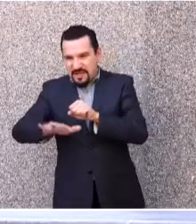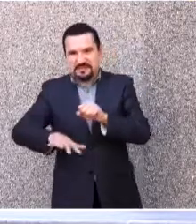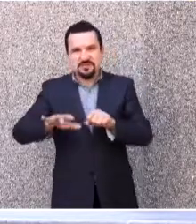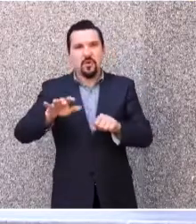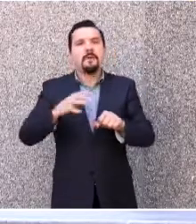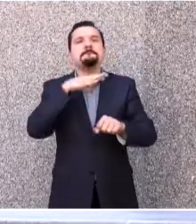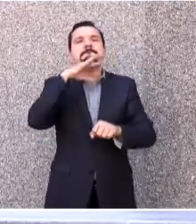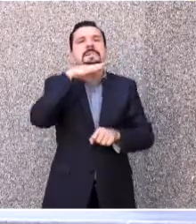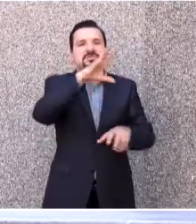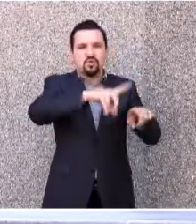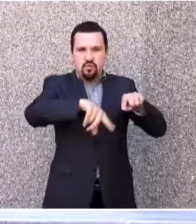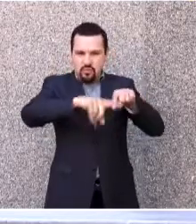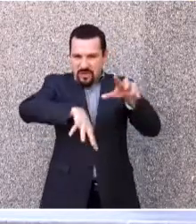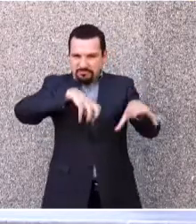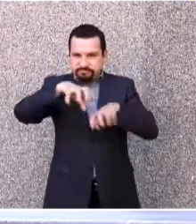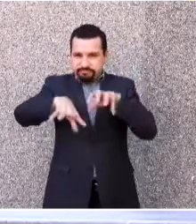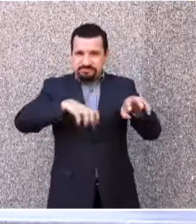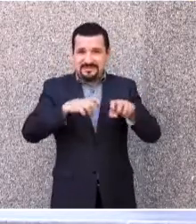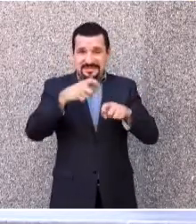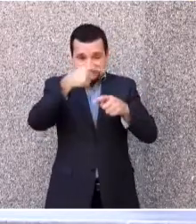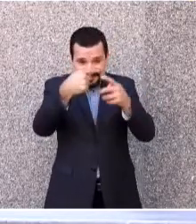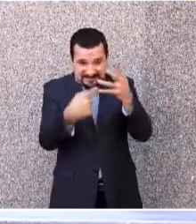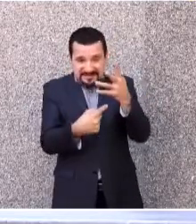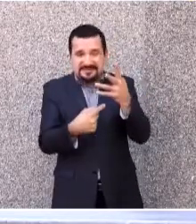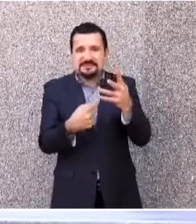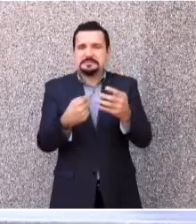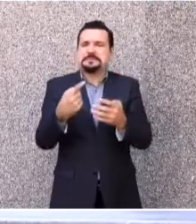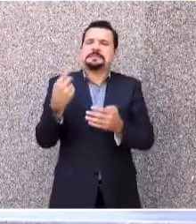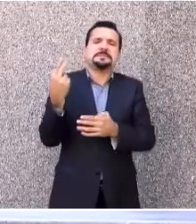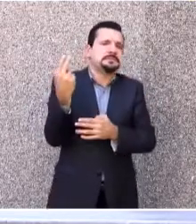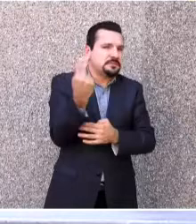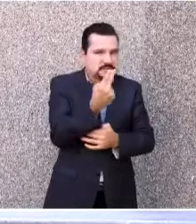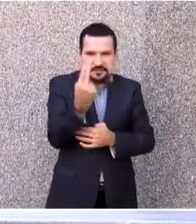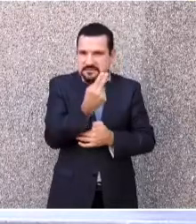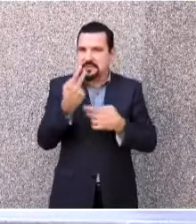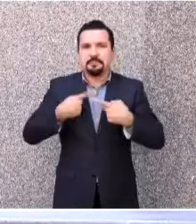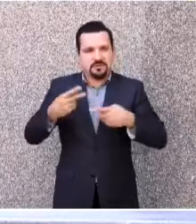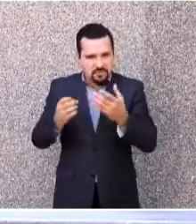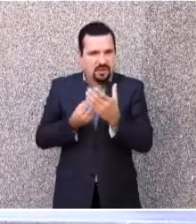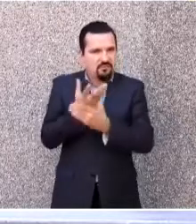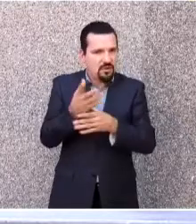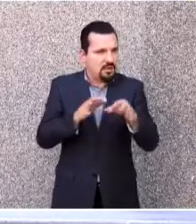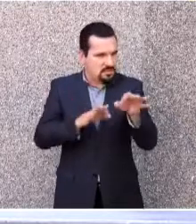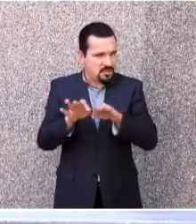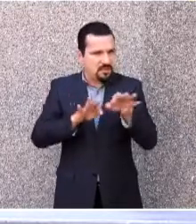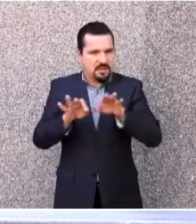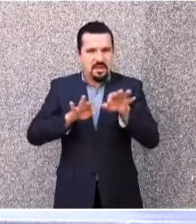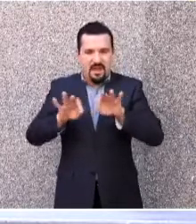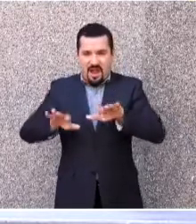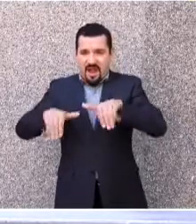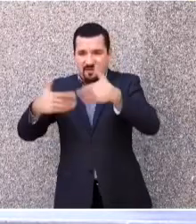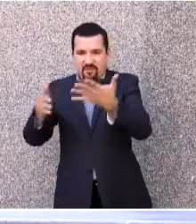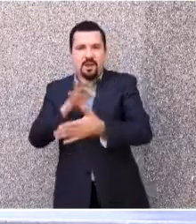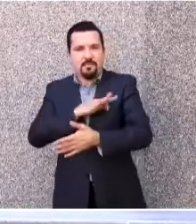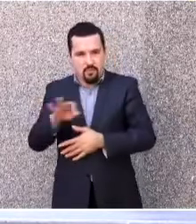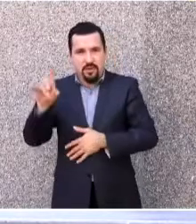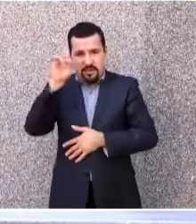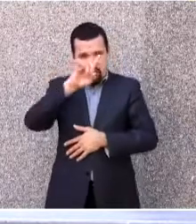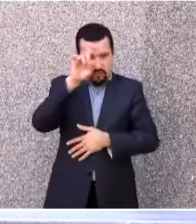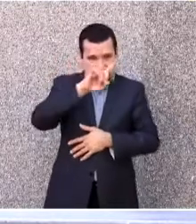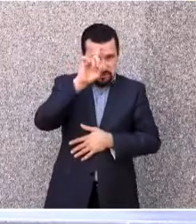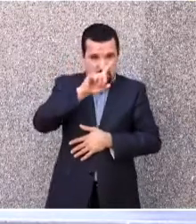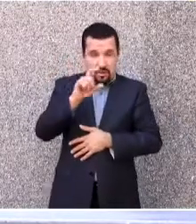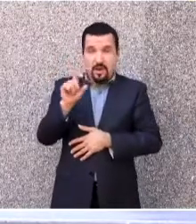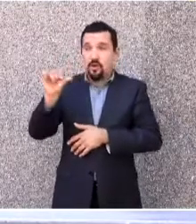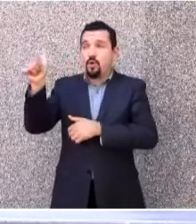basura, esos son los elementos que en este momento, en la etapa 2, se han recomendado en diversas partes